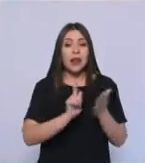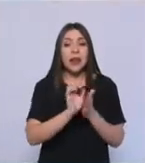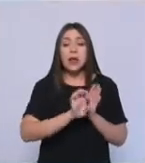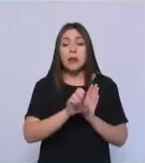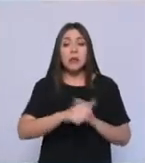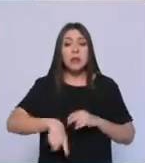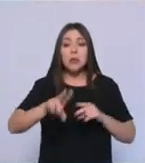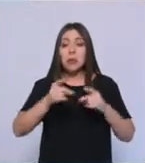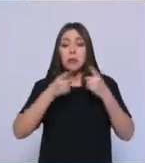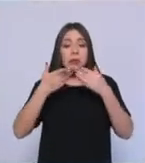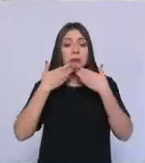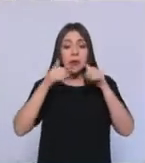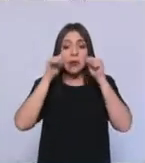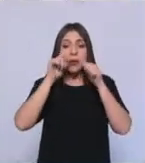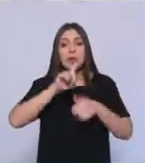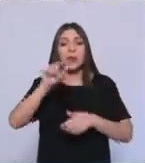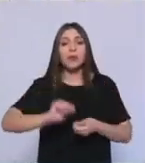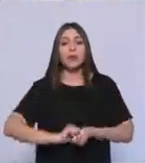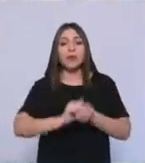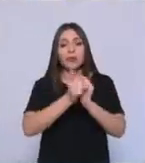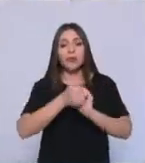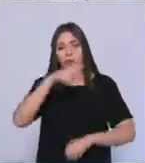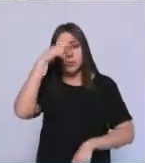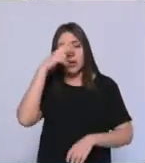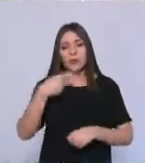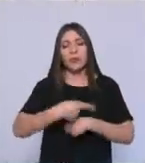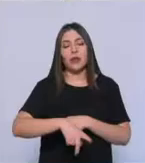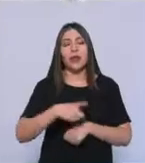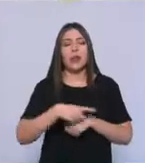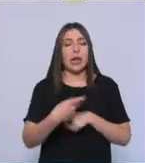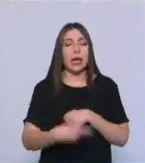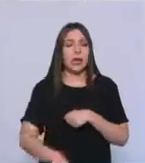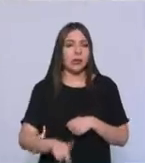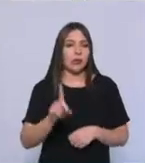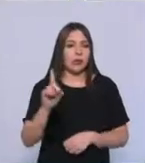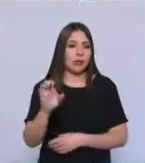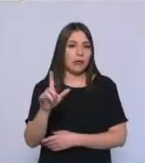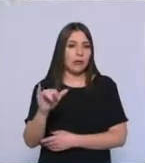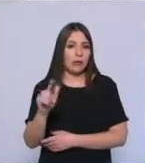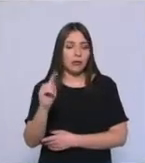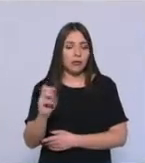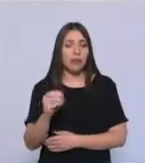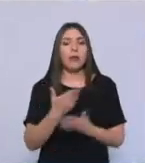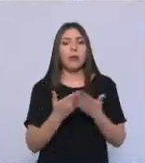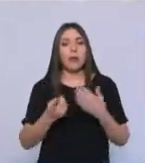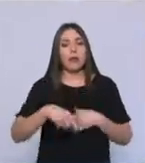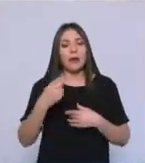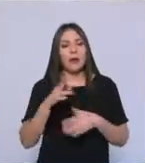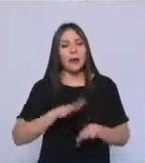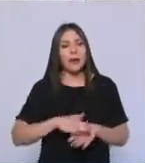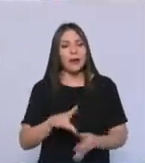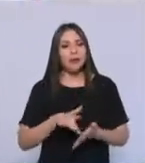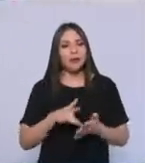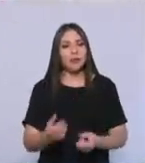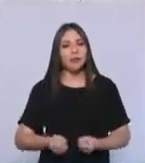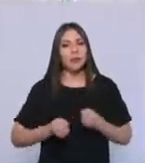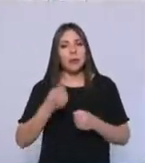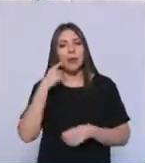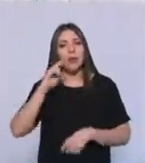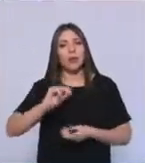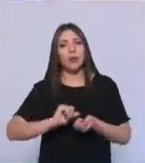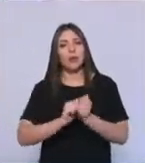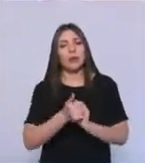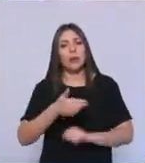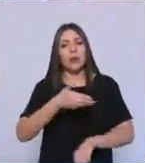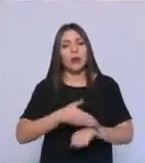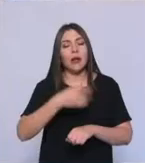posteriormente se puede convertir en un delito. Entonces también tenemos que estar al pendiente para darle fortaleza a este tema y que no pase de ser una infracción a la